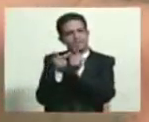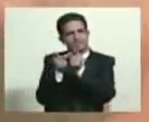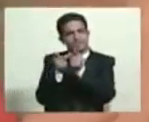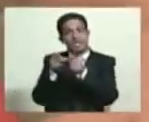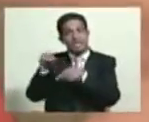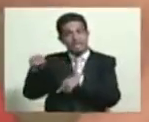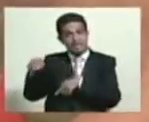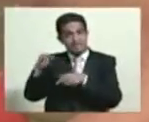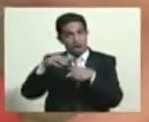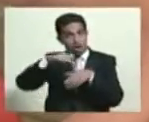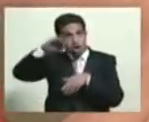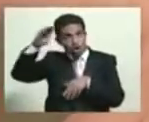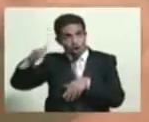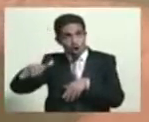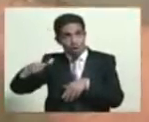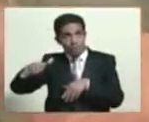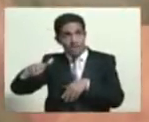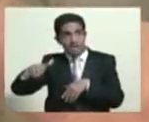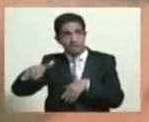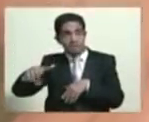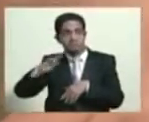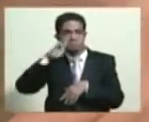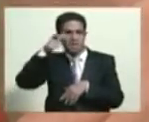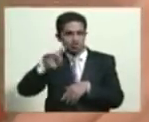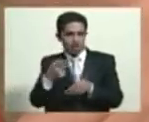pequeña loma perfectamente se dispuso